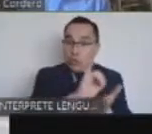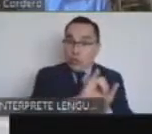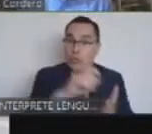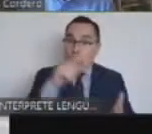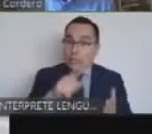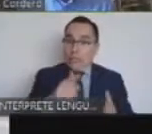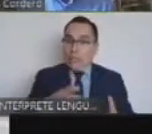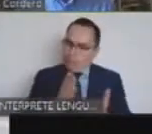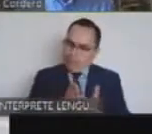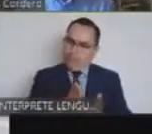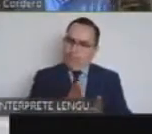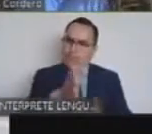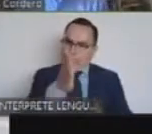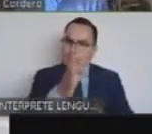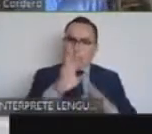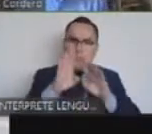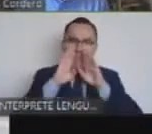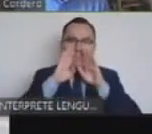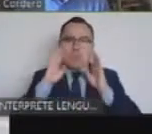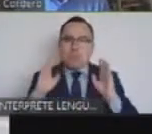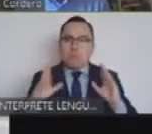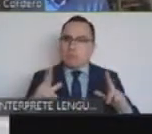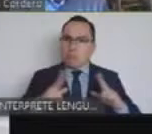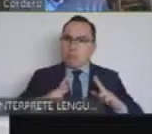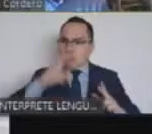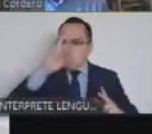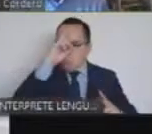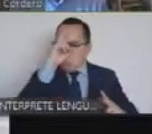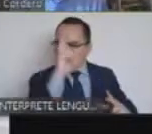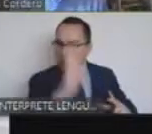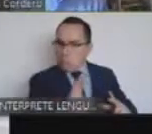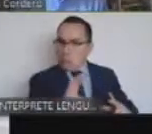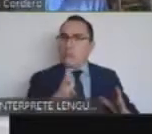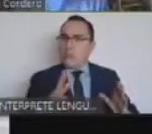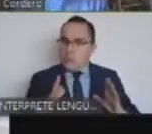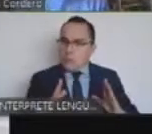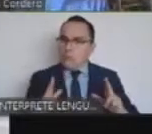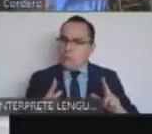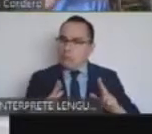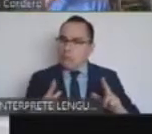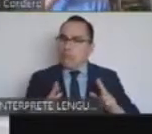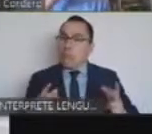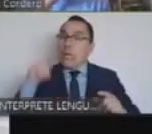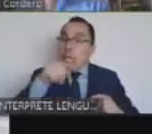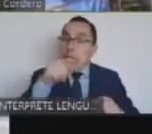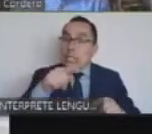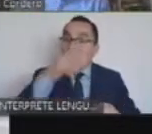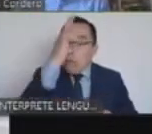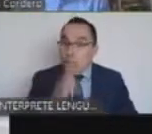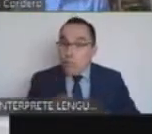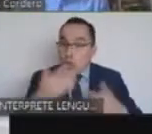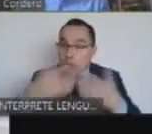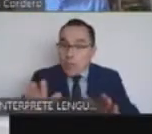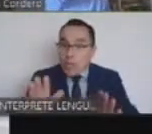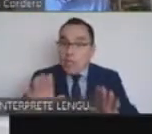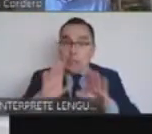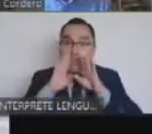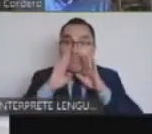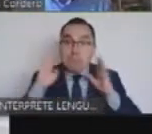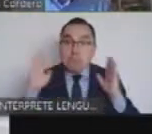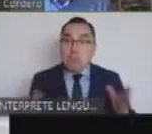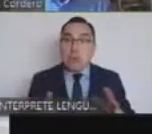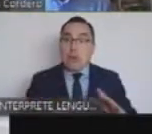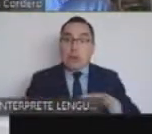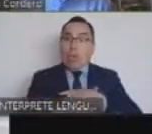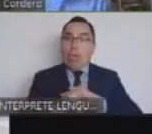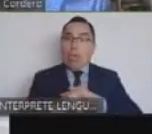íntegras y funcionarios que se desempeñan lealmente en su función, entonces los intercambios, no